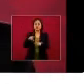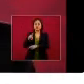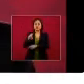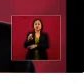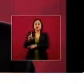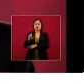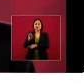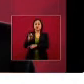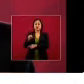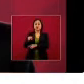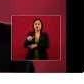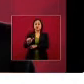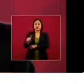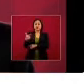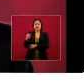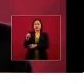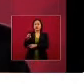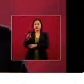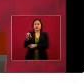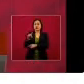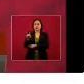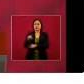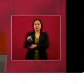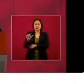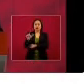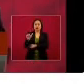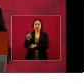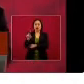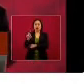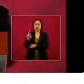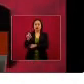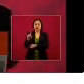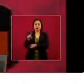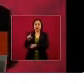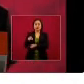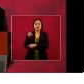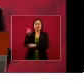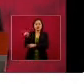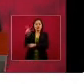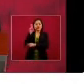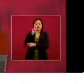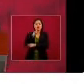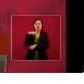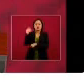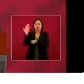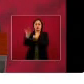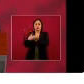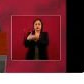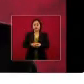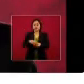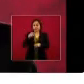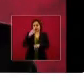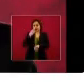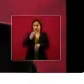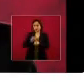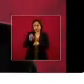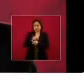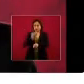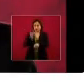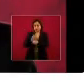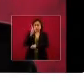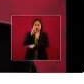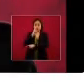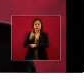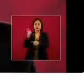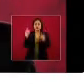sobre los problemas problemáticas educativas no compas no va por ahí la situación la situación